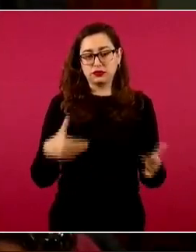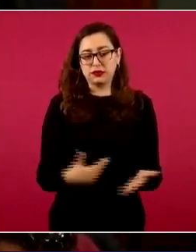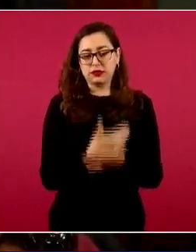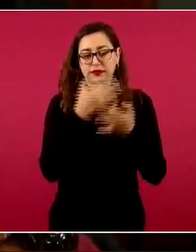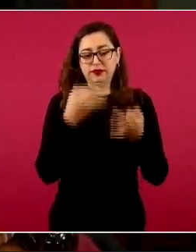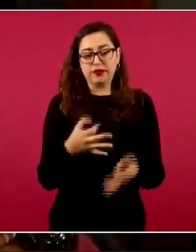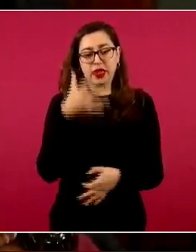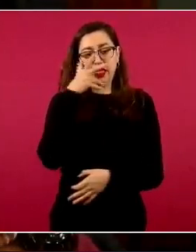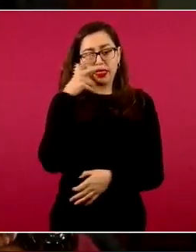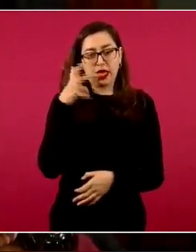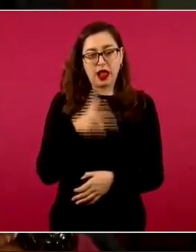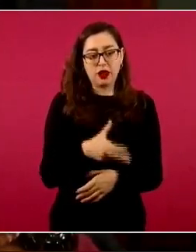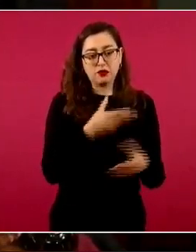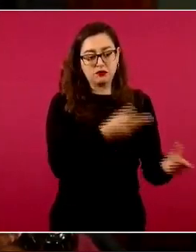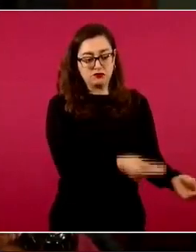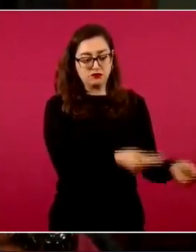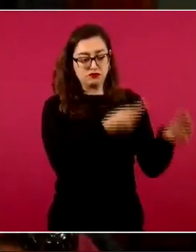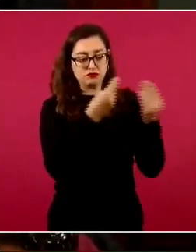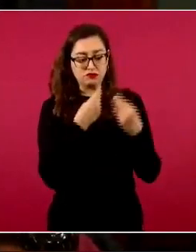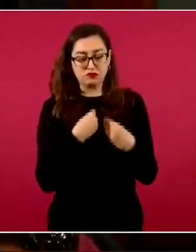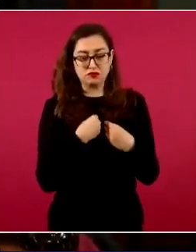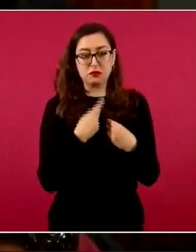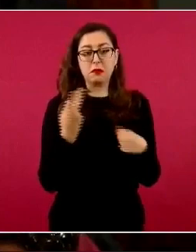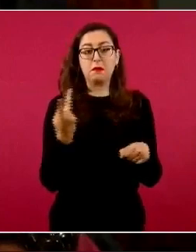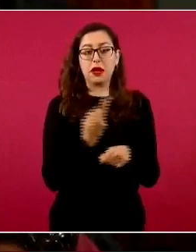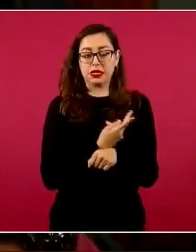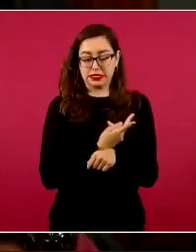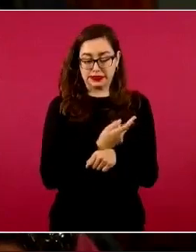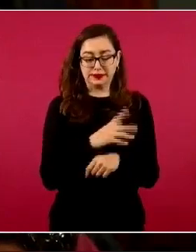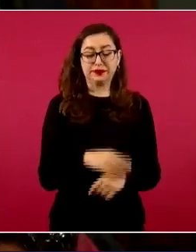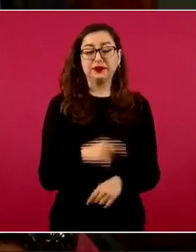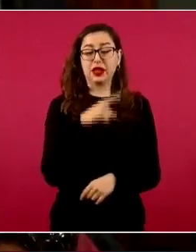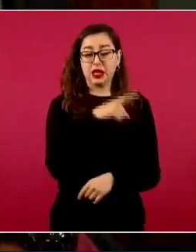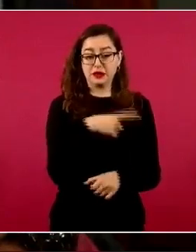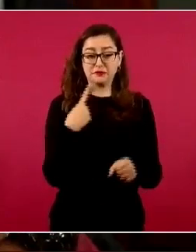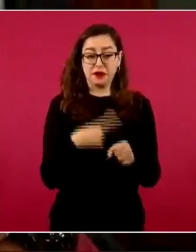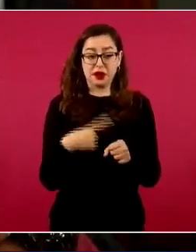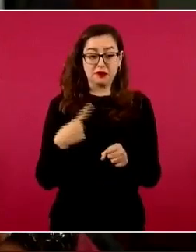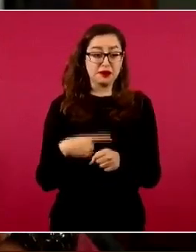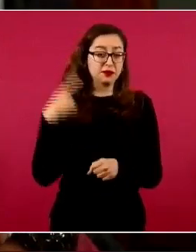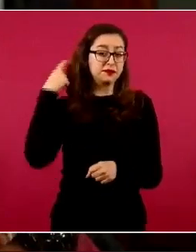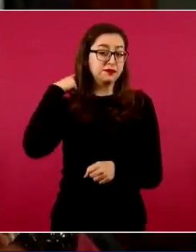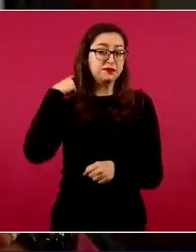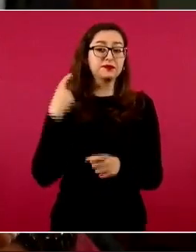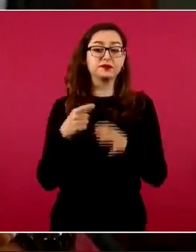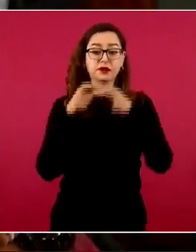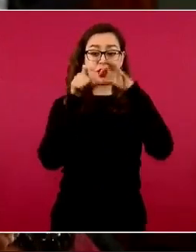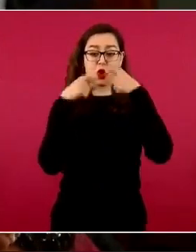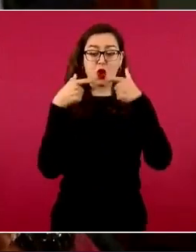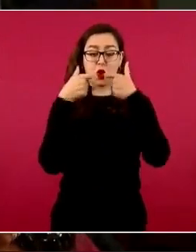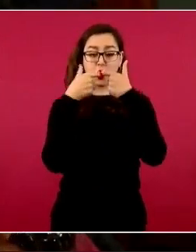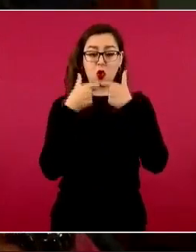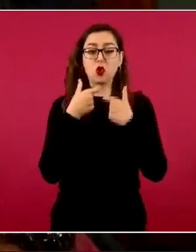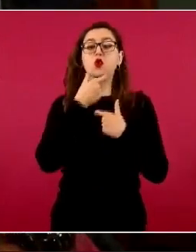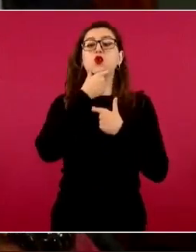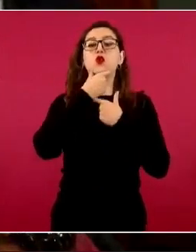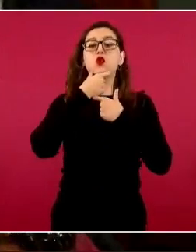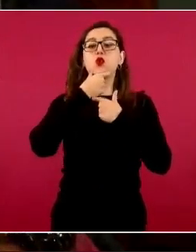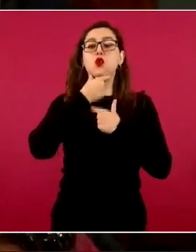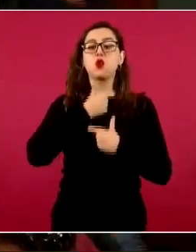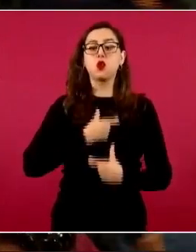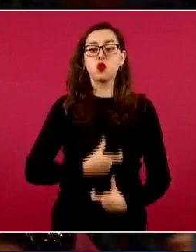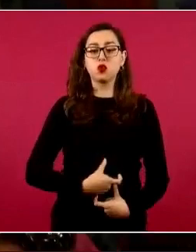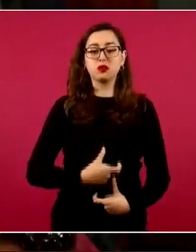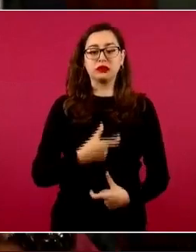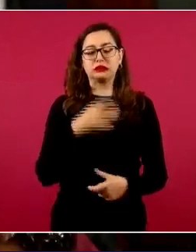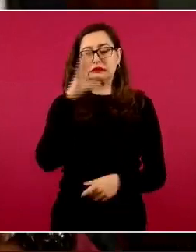de Zempoala. Tiene un problema de deformación en columna. Ha ido en varias ocasiones al Instituto Mexicano del